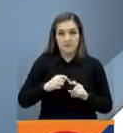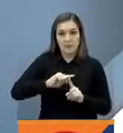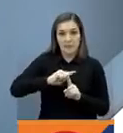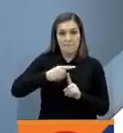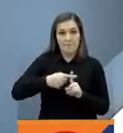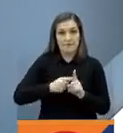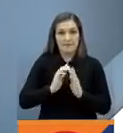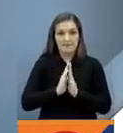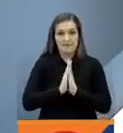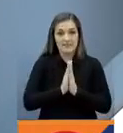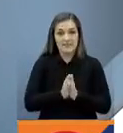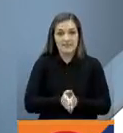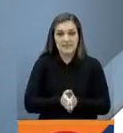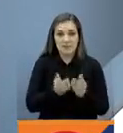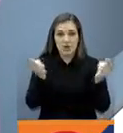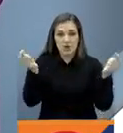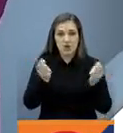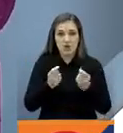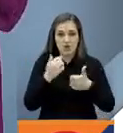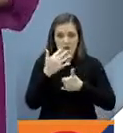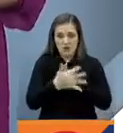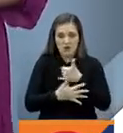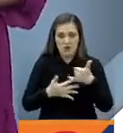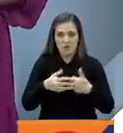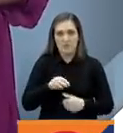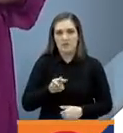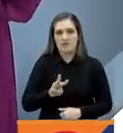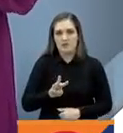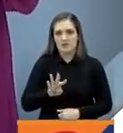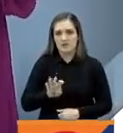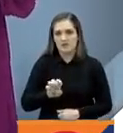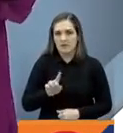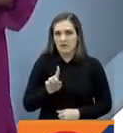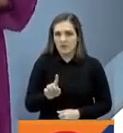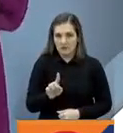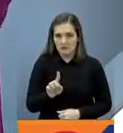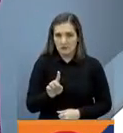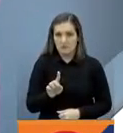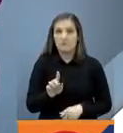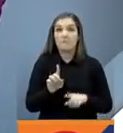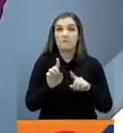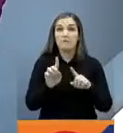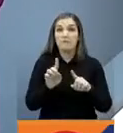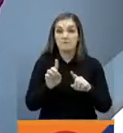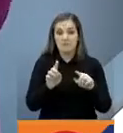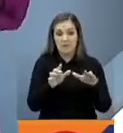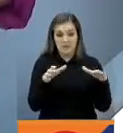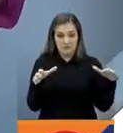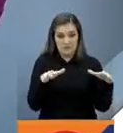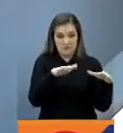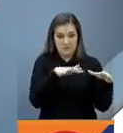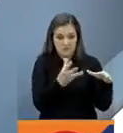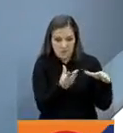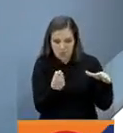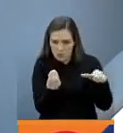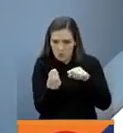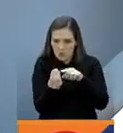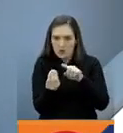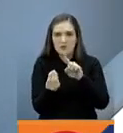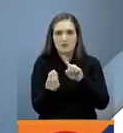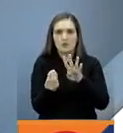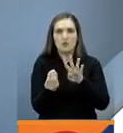sido reportados 391 afectados, de los cuales 140 son menores de